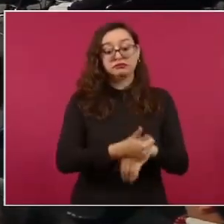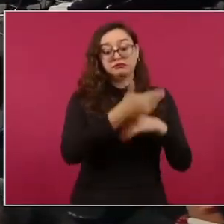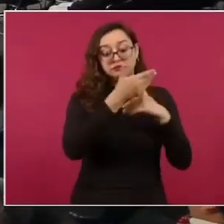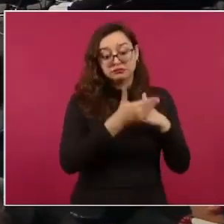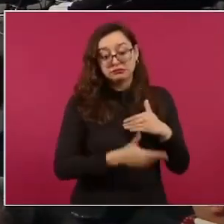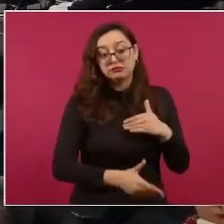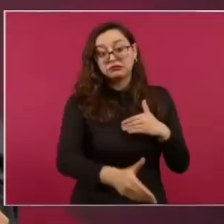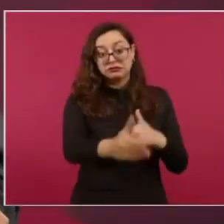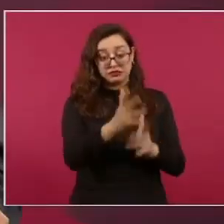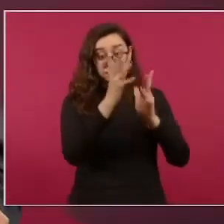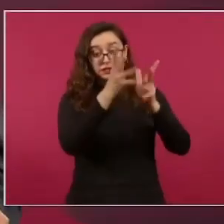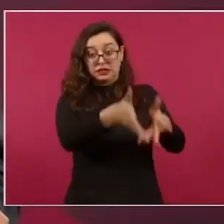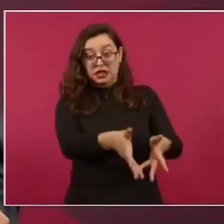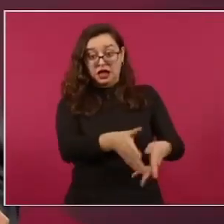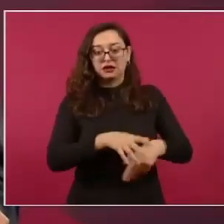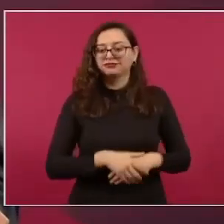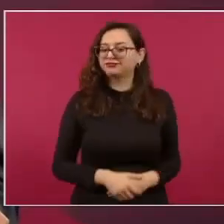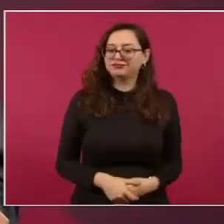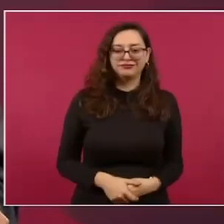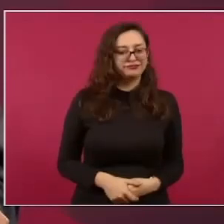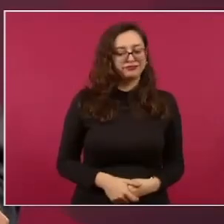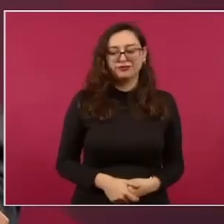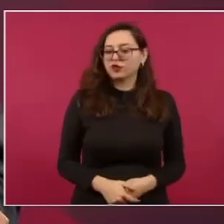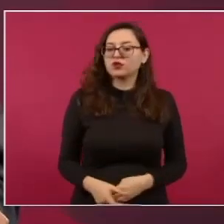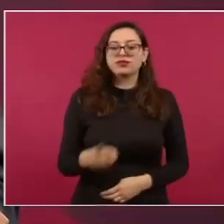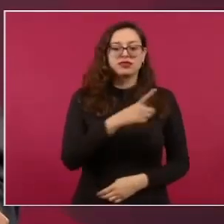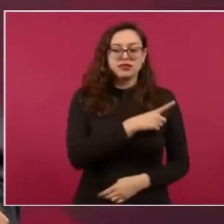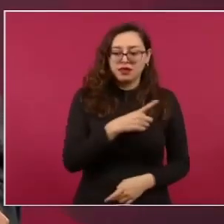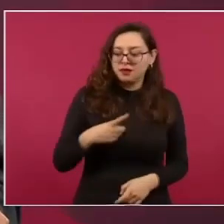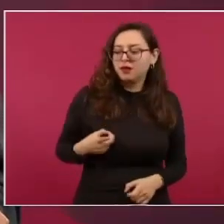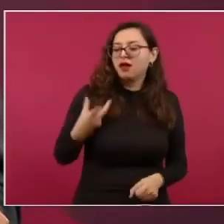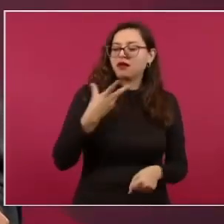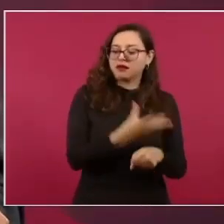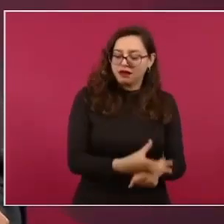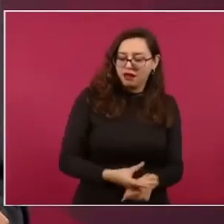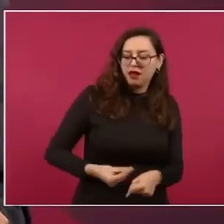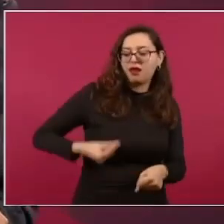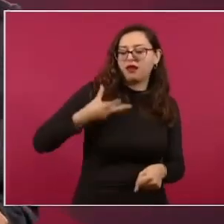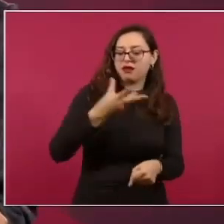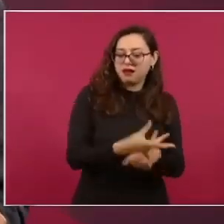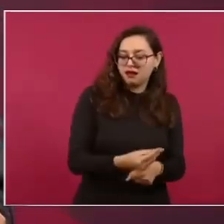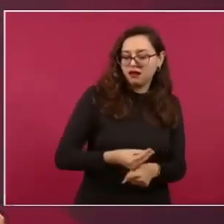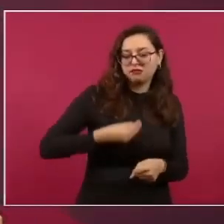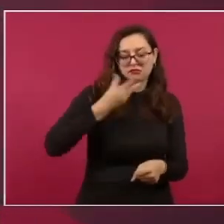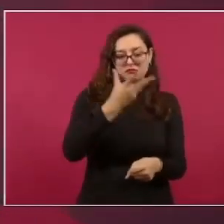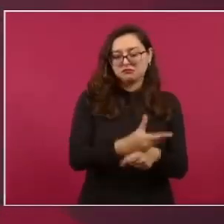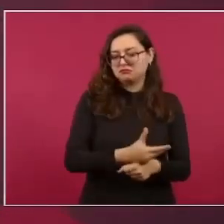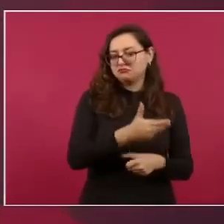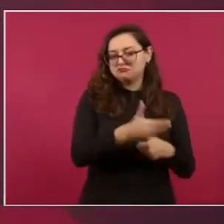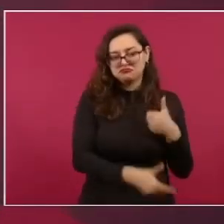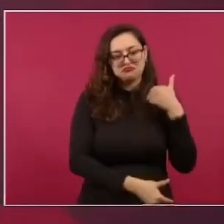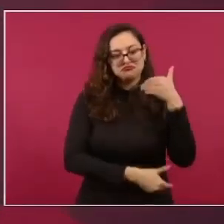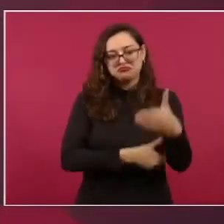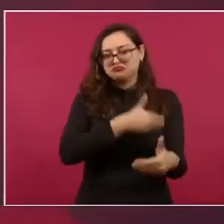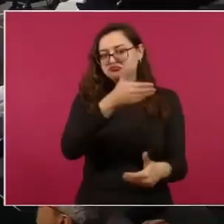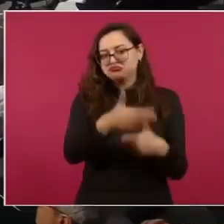No hay nada perfecto. El propósito es que